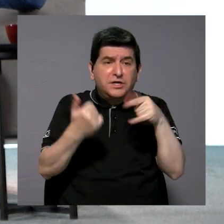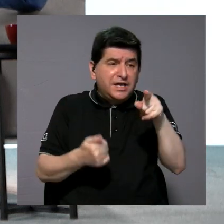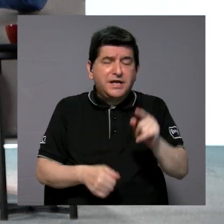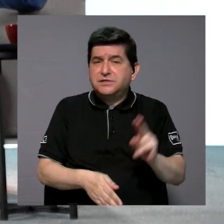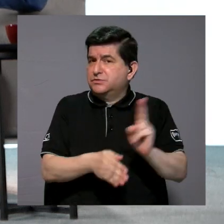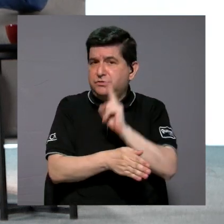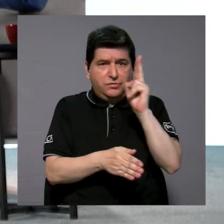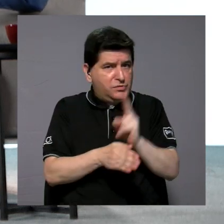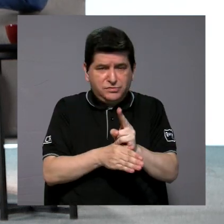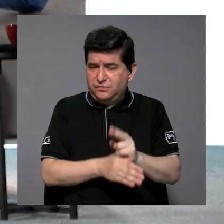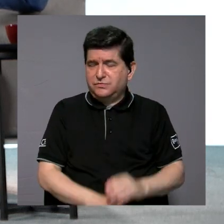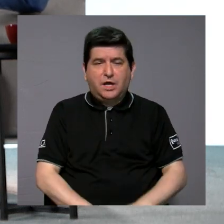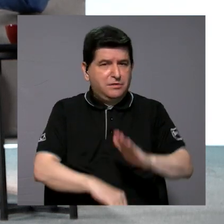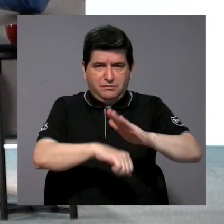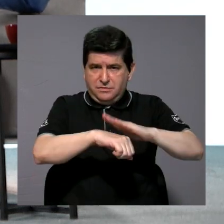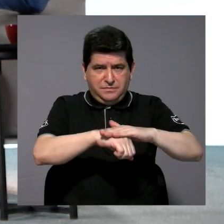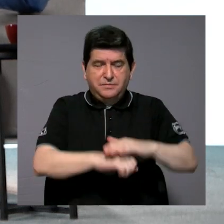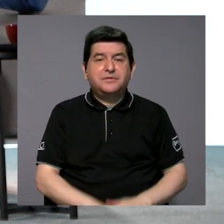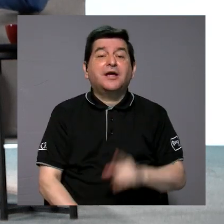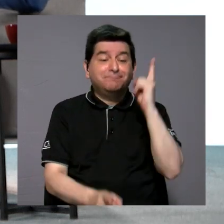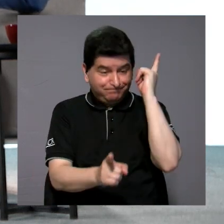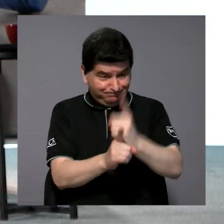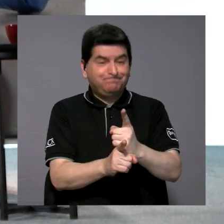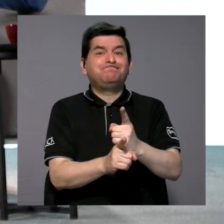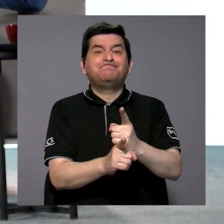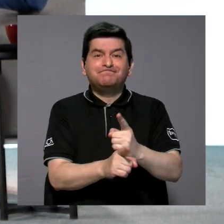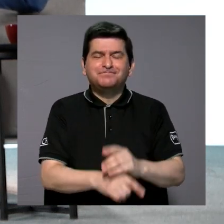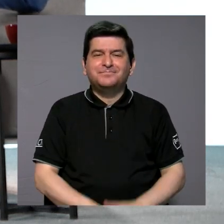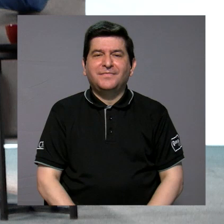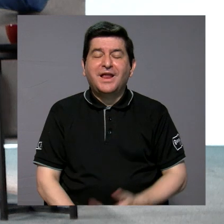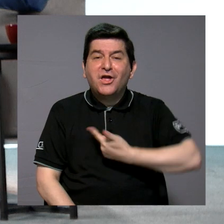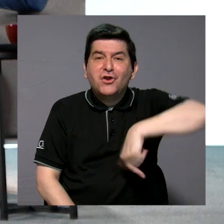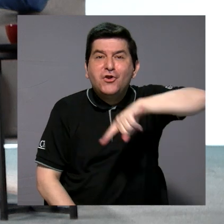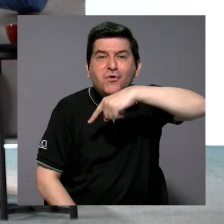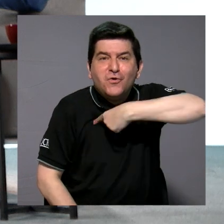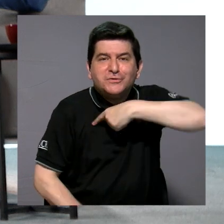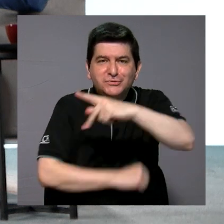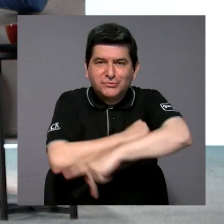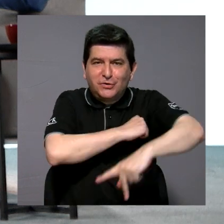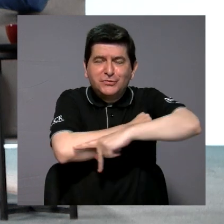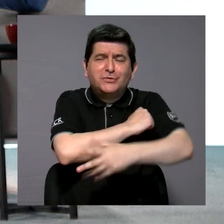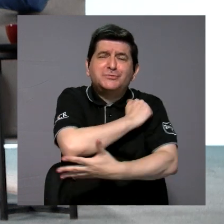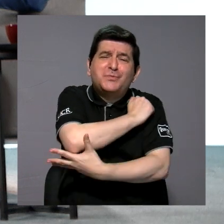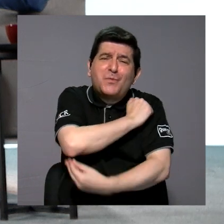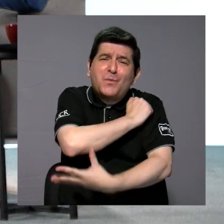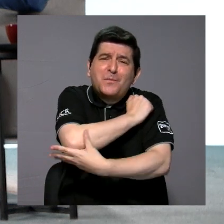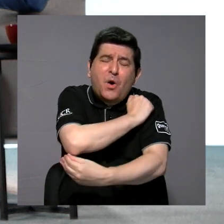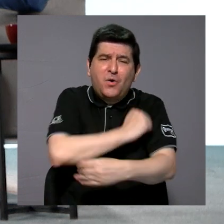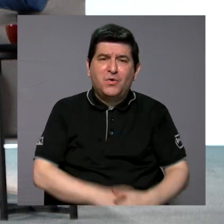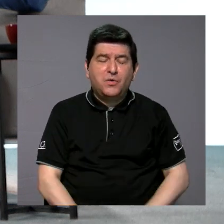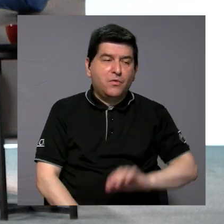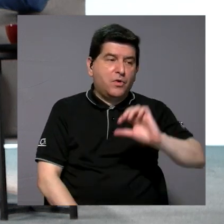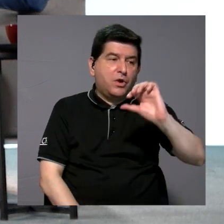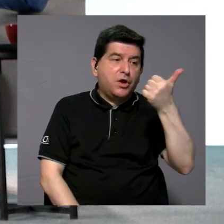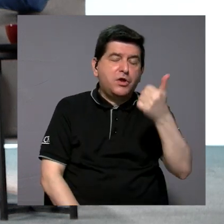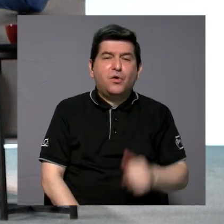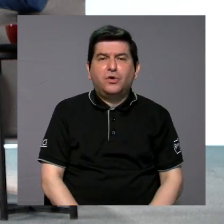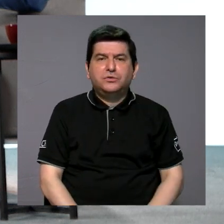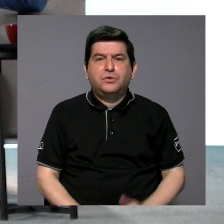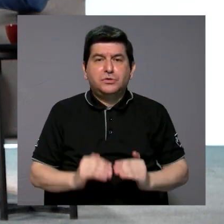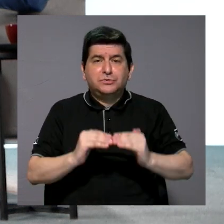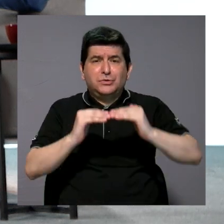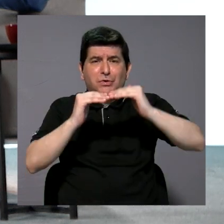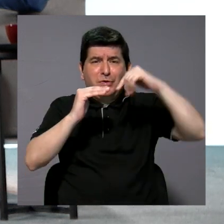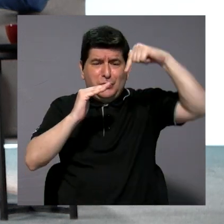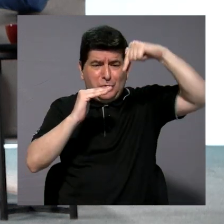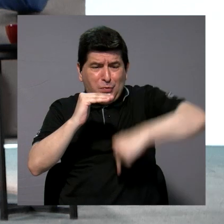circula. Ajá, exactamente. Entonces, nosotros como país pobre y otros mucho más pobres que